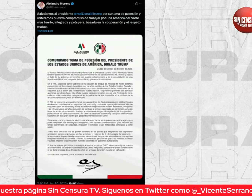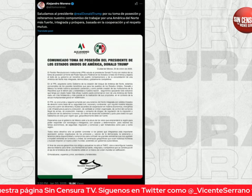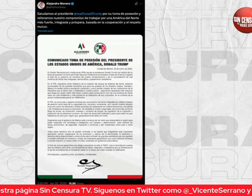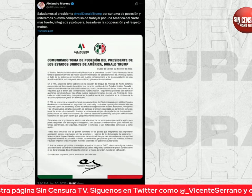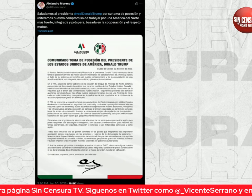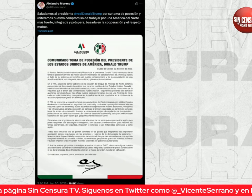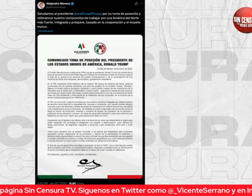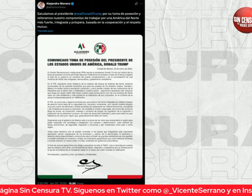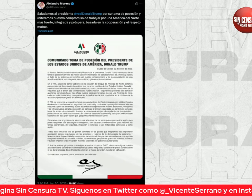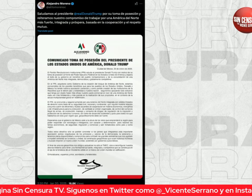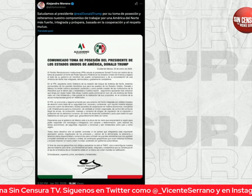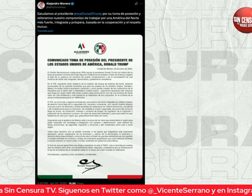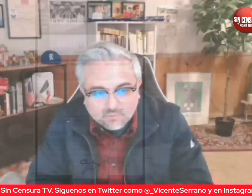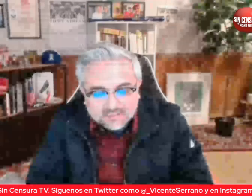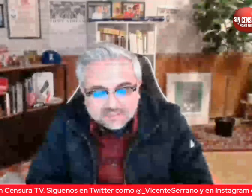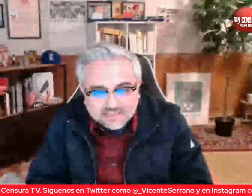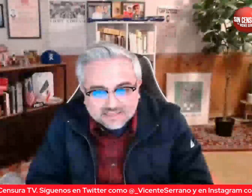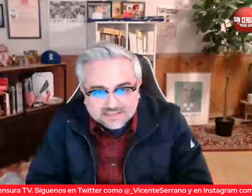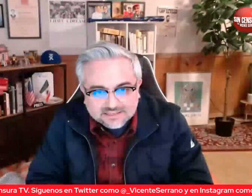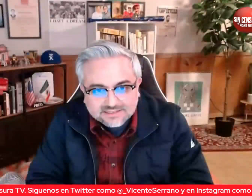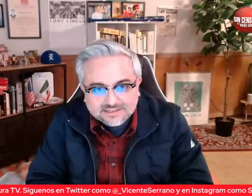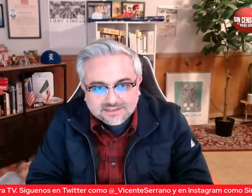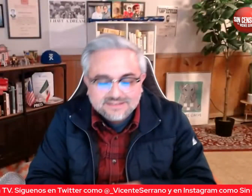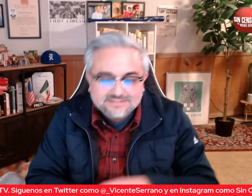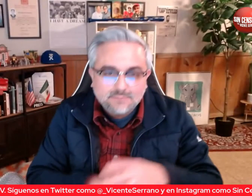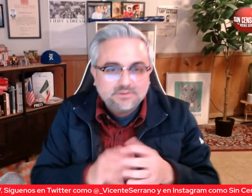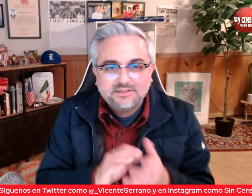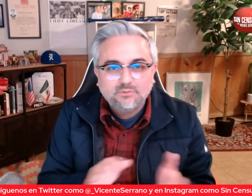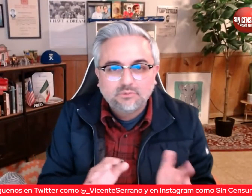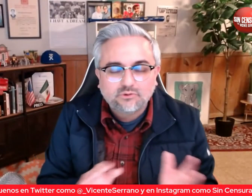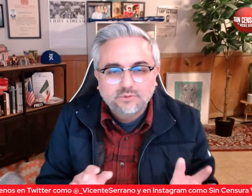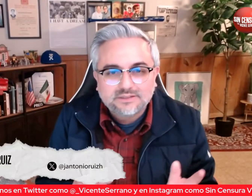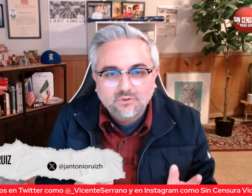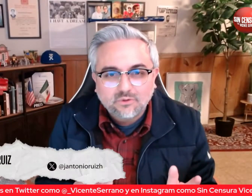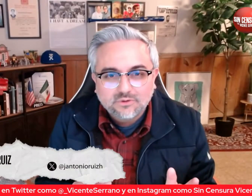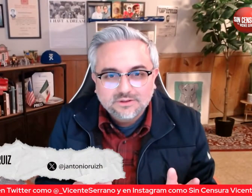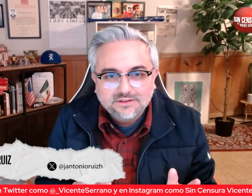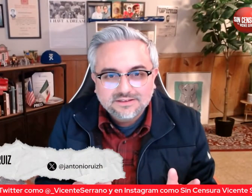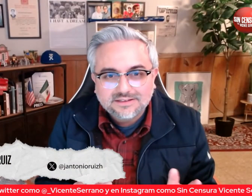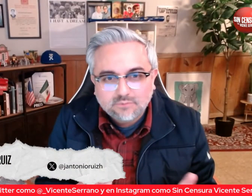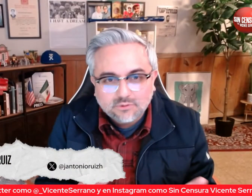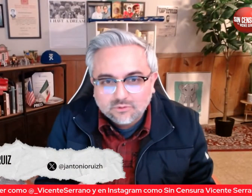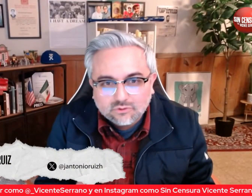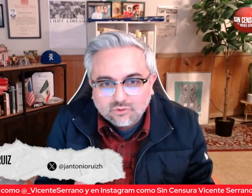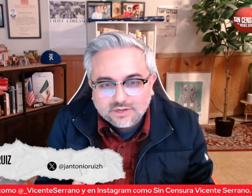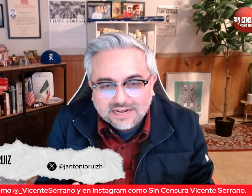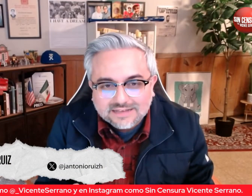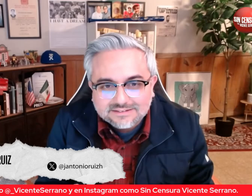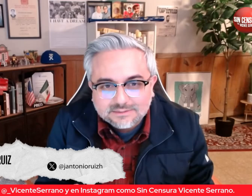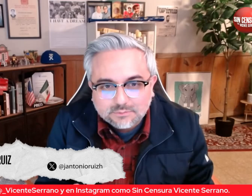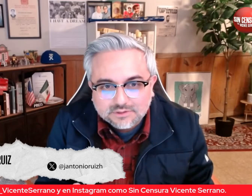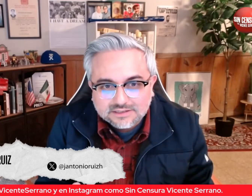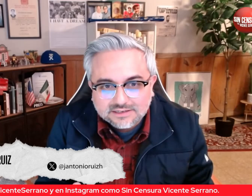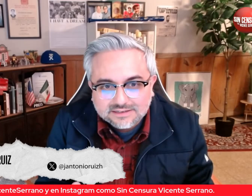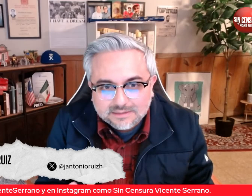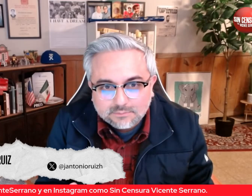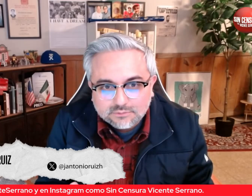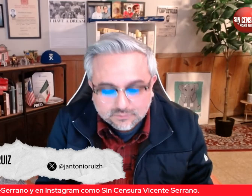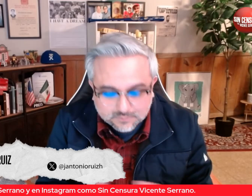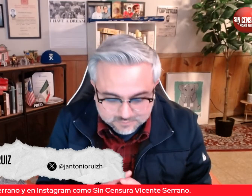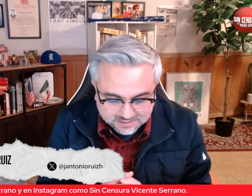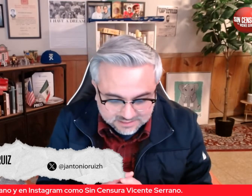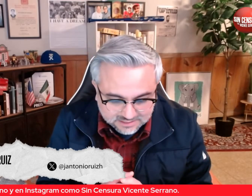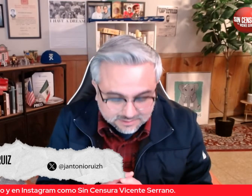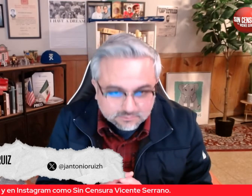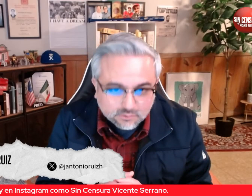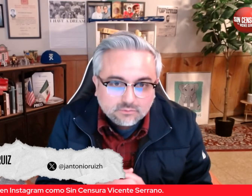sujeto. No se dan cuenta que ahí están perdiendo por sobre todo, y que el pueblo no tolerará este tipo de